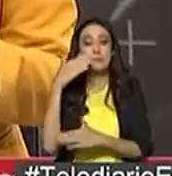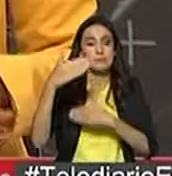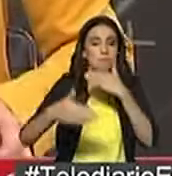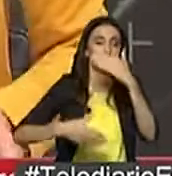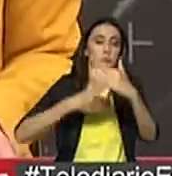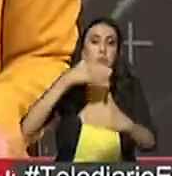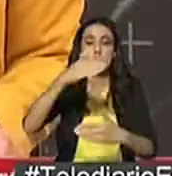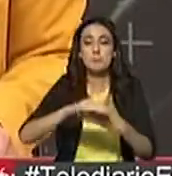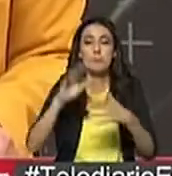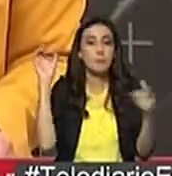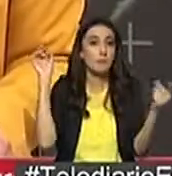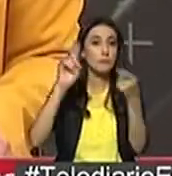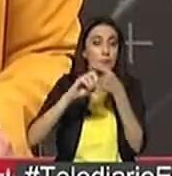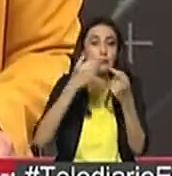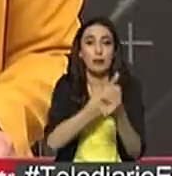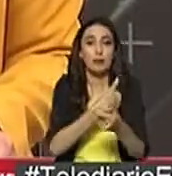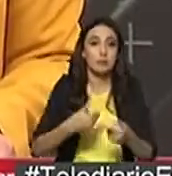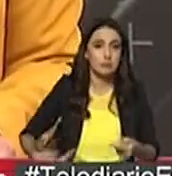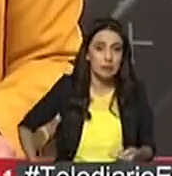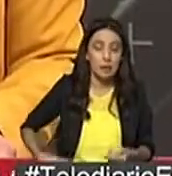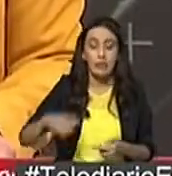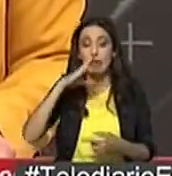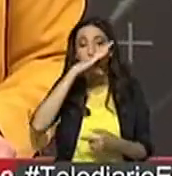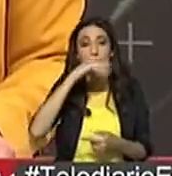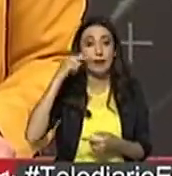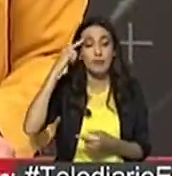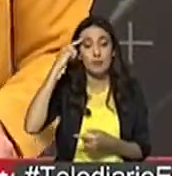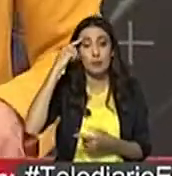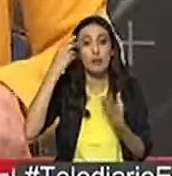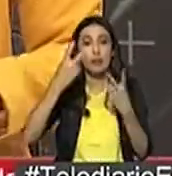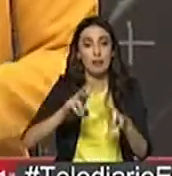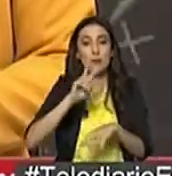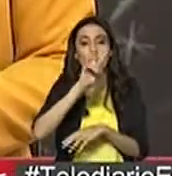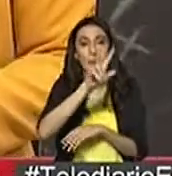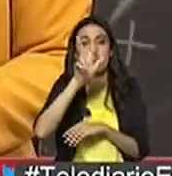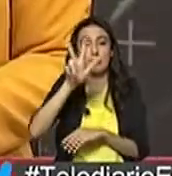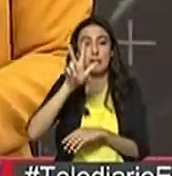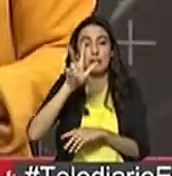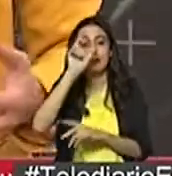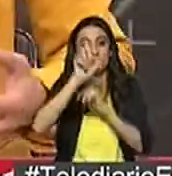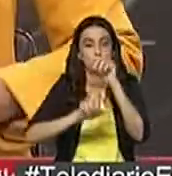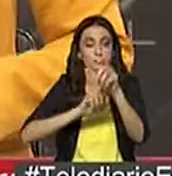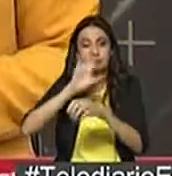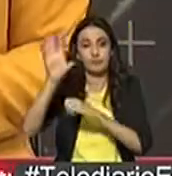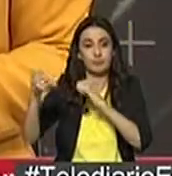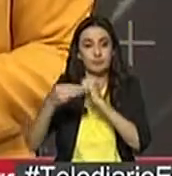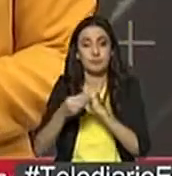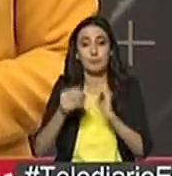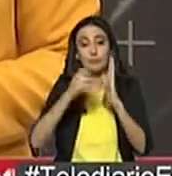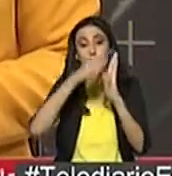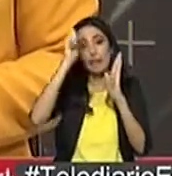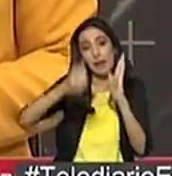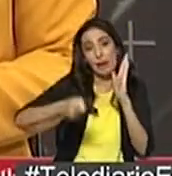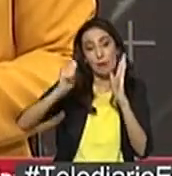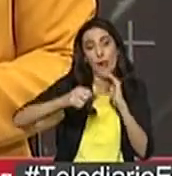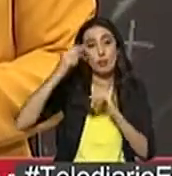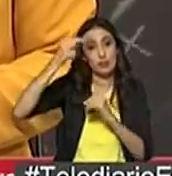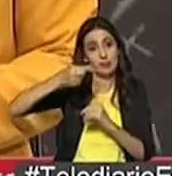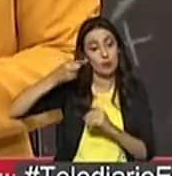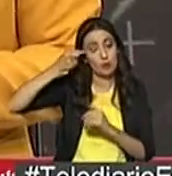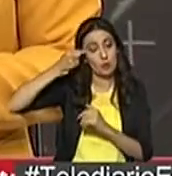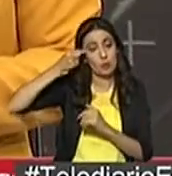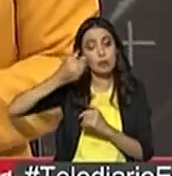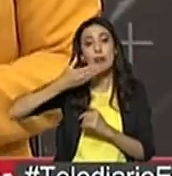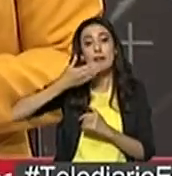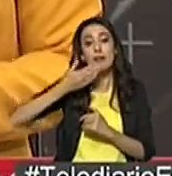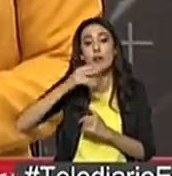el expresidente Rafael Correa y 23 personas más. El procurador Íñigo Salvador pidió una reparación integral para el país